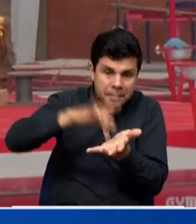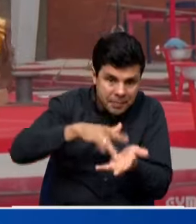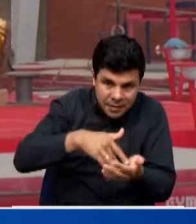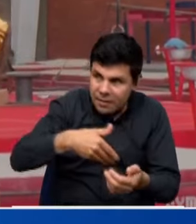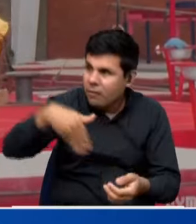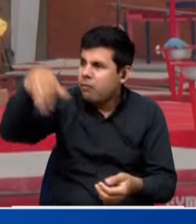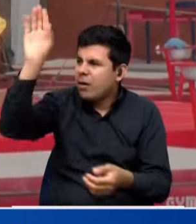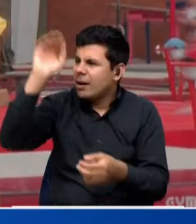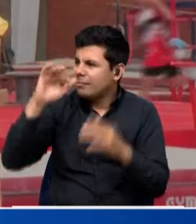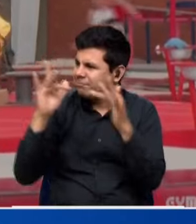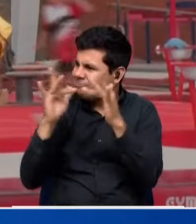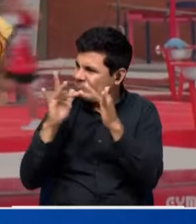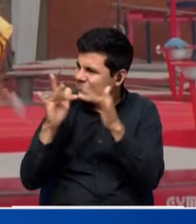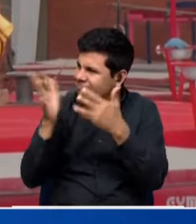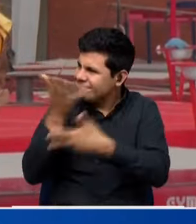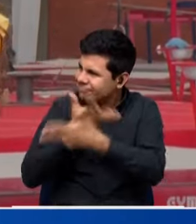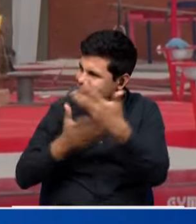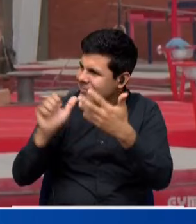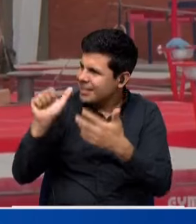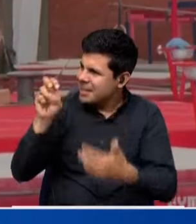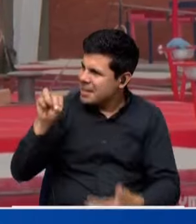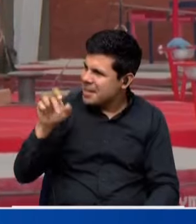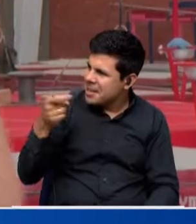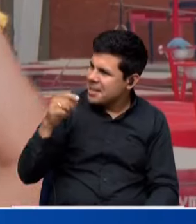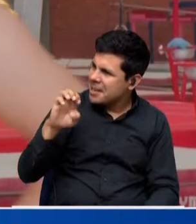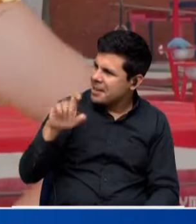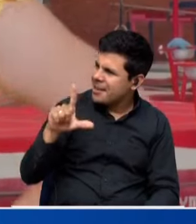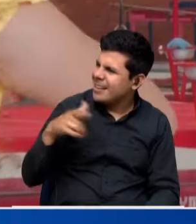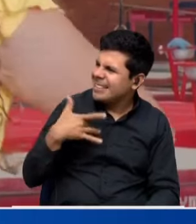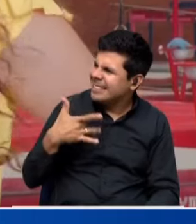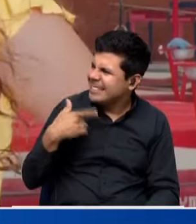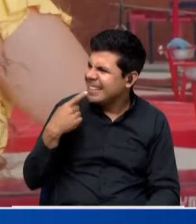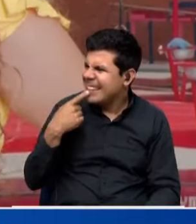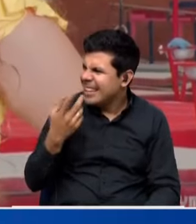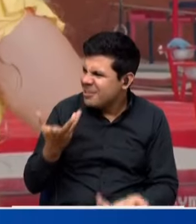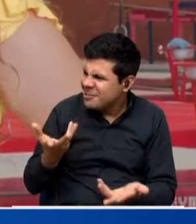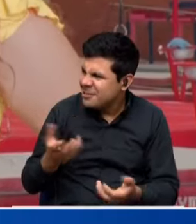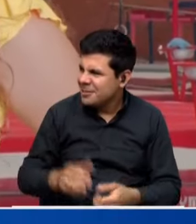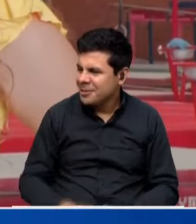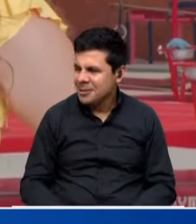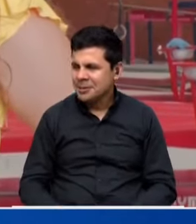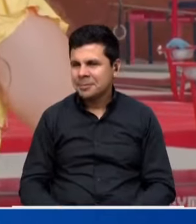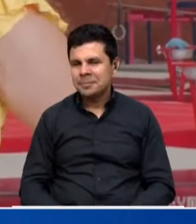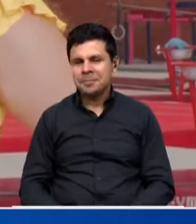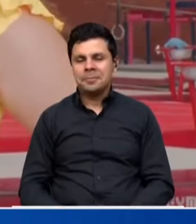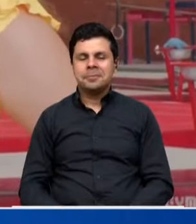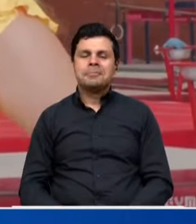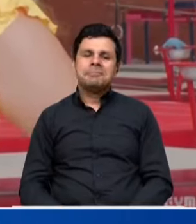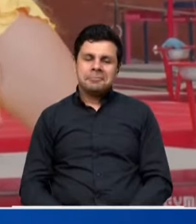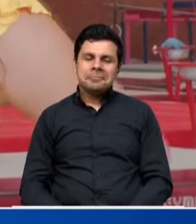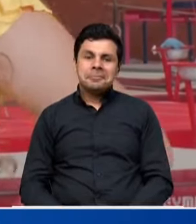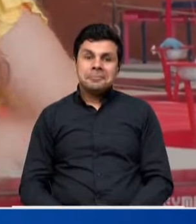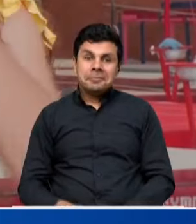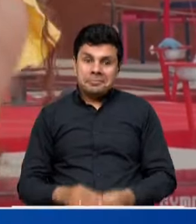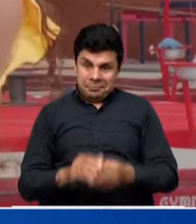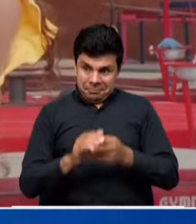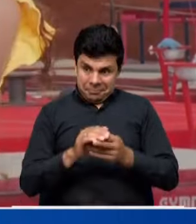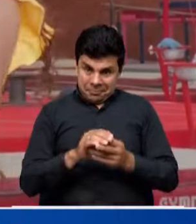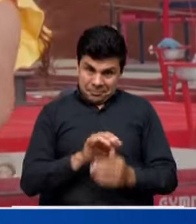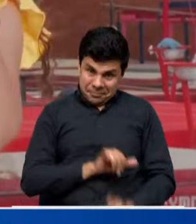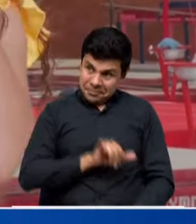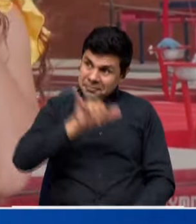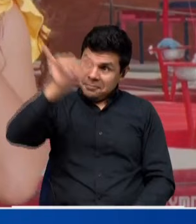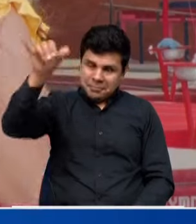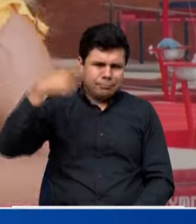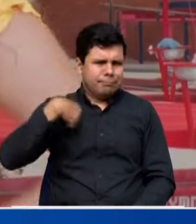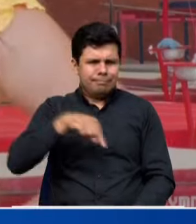ir. ¿Alcanzaron a hablar ustedes algo? ¿Esa buena energía para los Juegos Olímpicos? Pues antes del viaje le